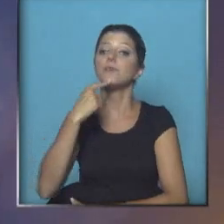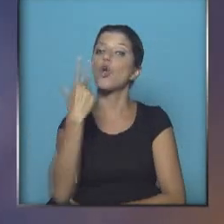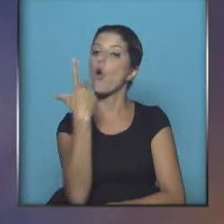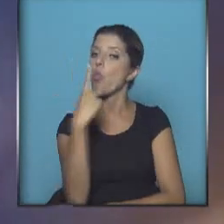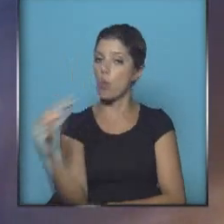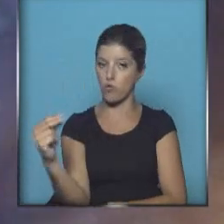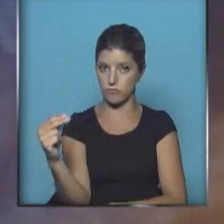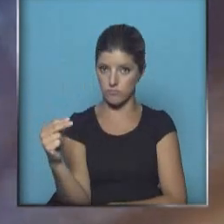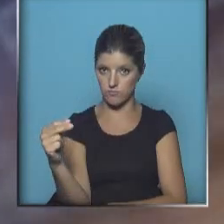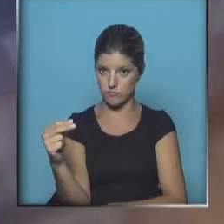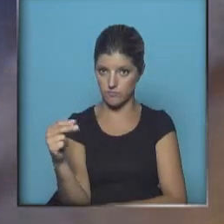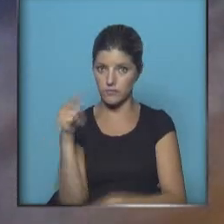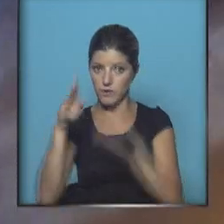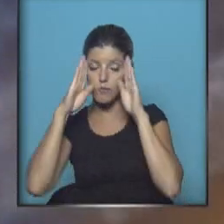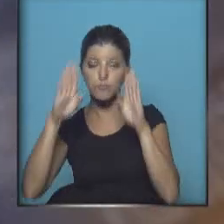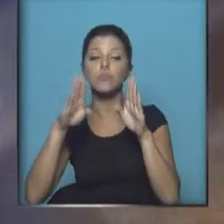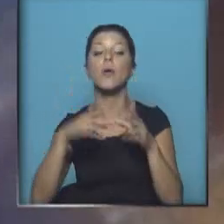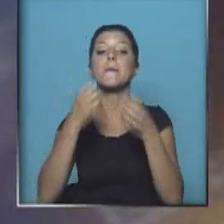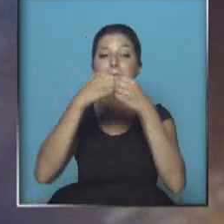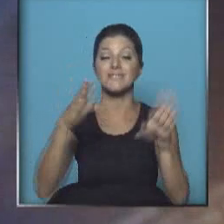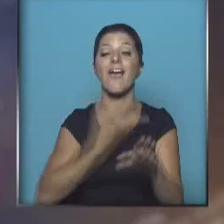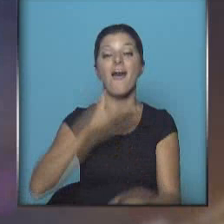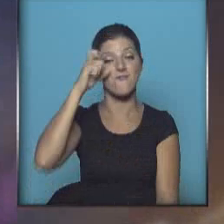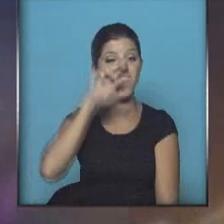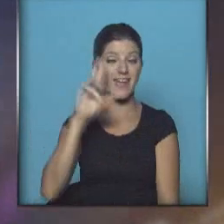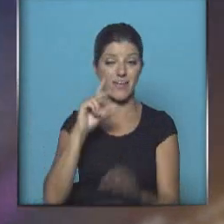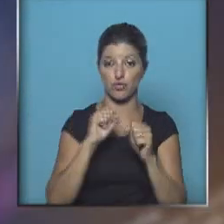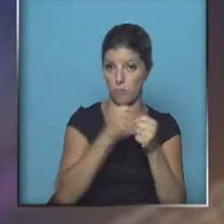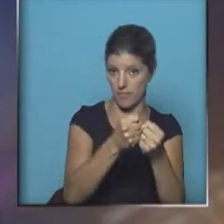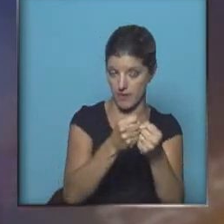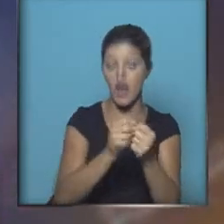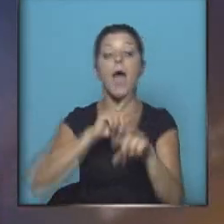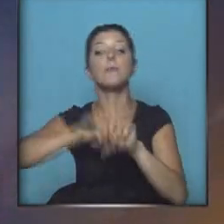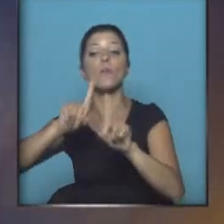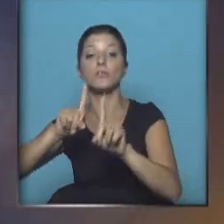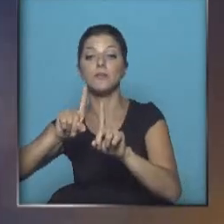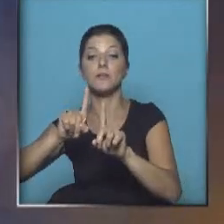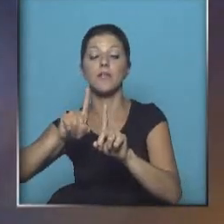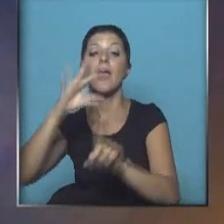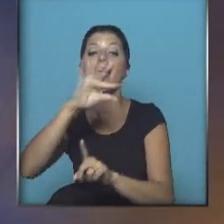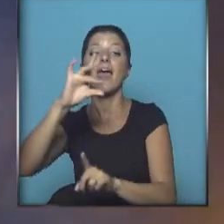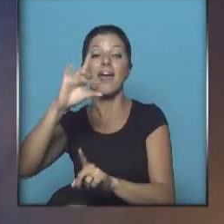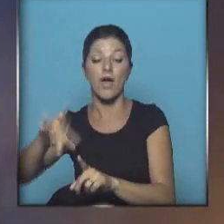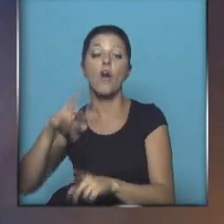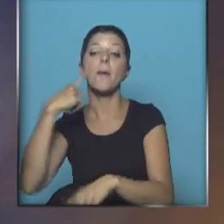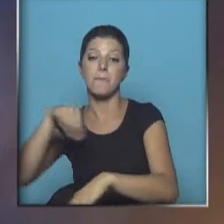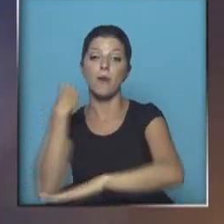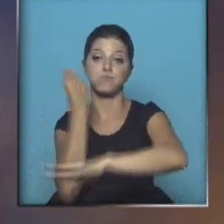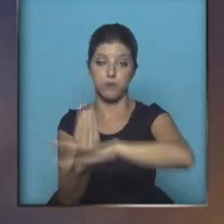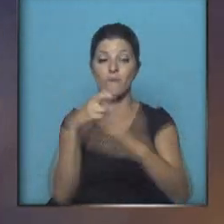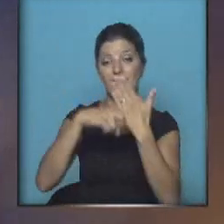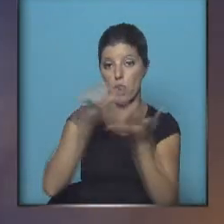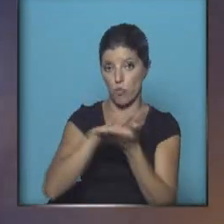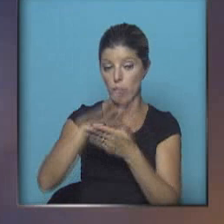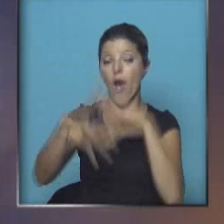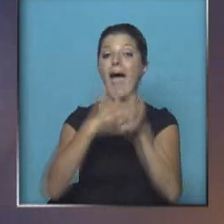rechazado habilitar justamente la feria. En tanto, el fiscal Alberto Gentili fue designado para reemplazar a Nisman hasta el 31 de